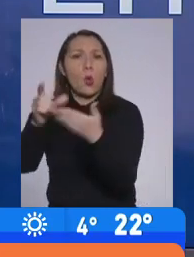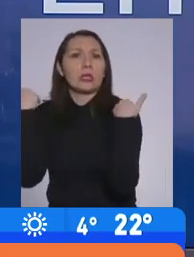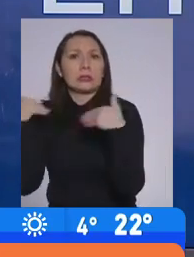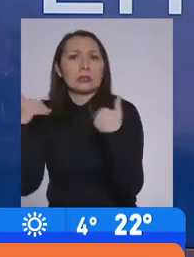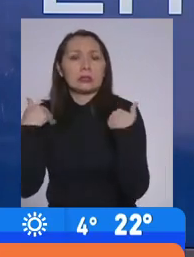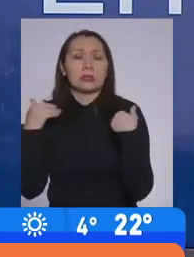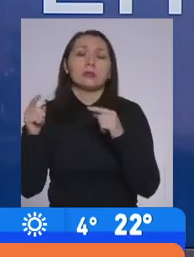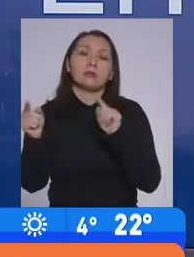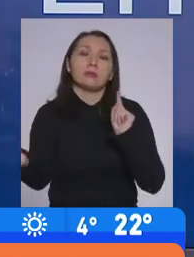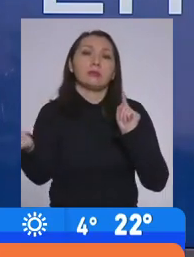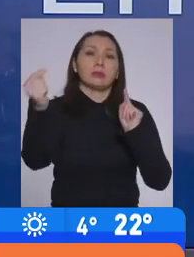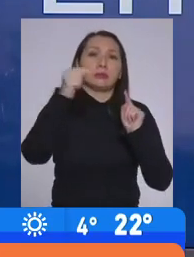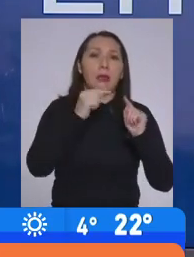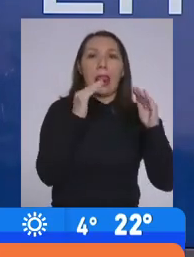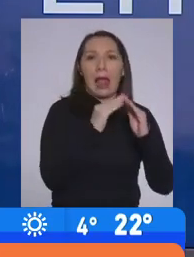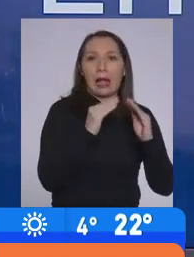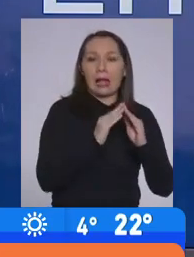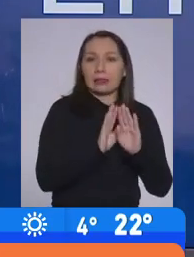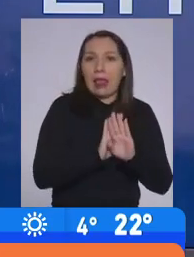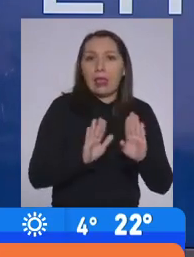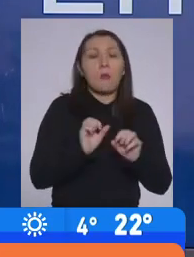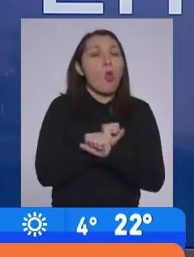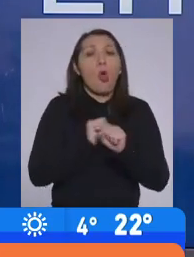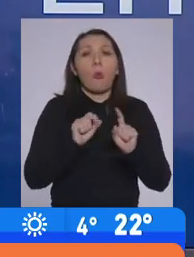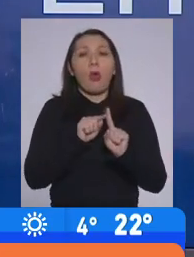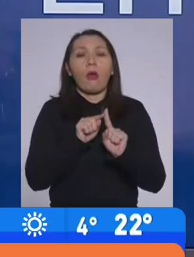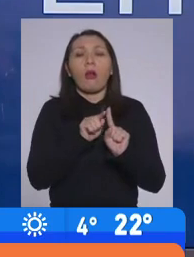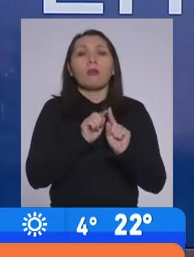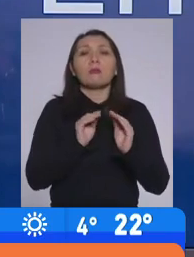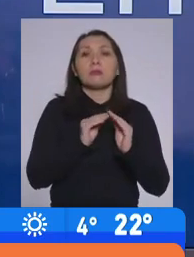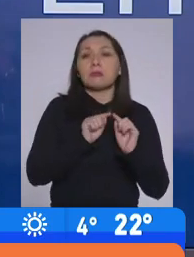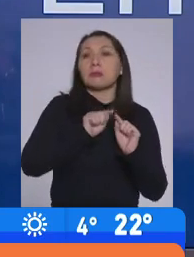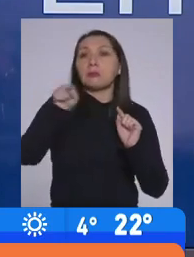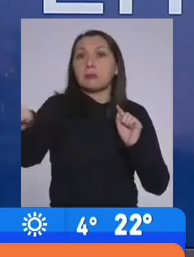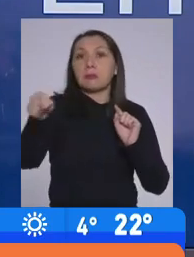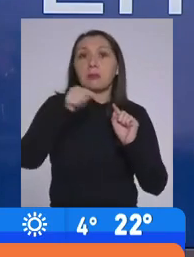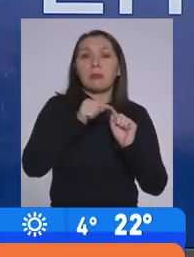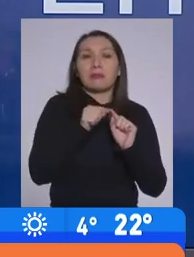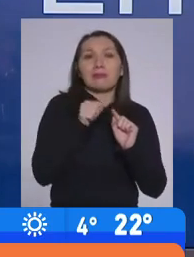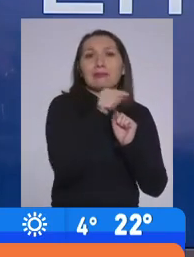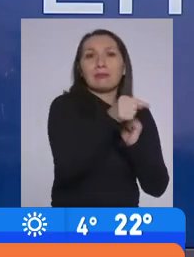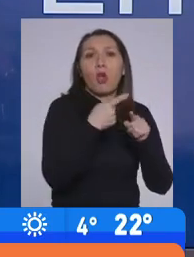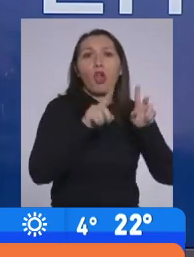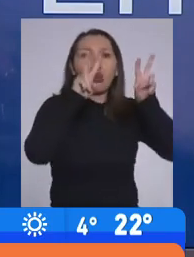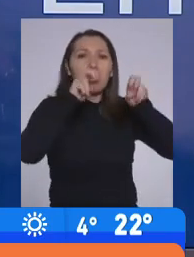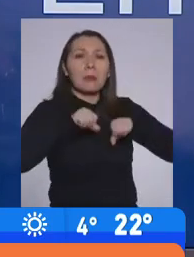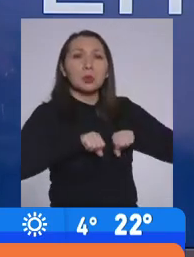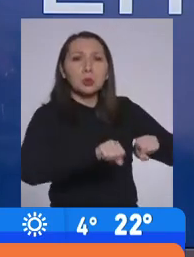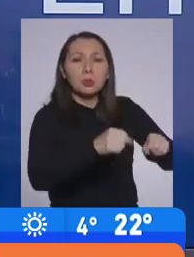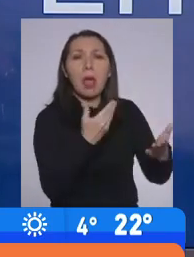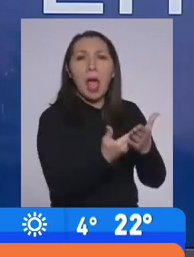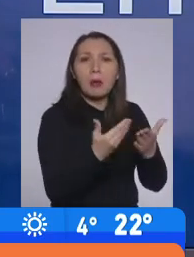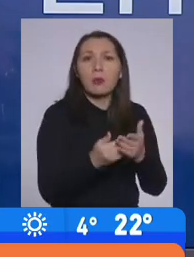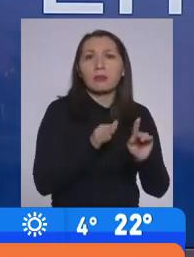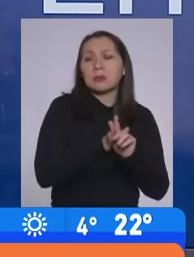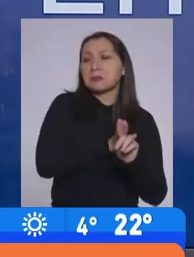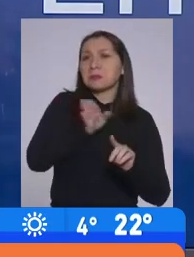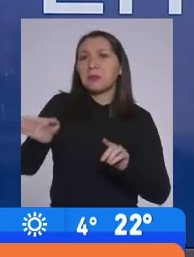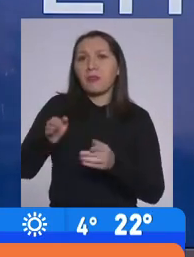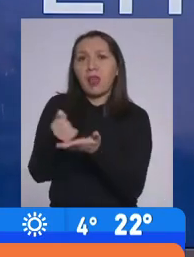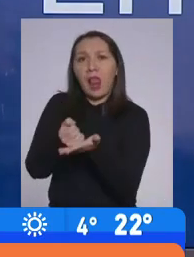y viceversa no pueden utilizar este permiso ni para ir al supermercado ni para ir a la farmacia